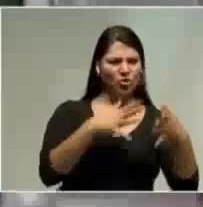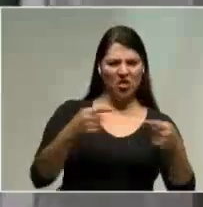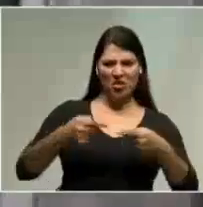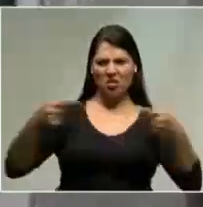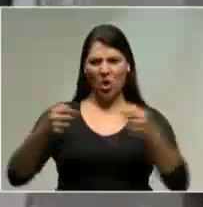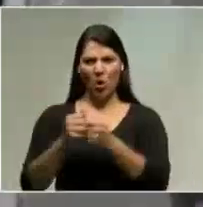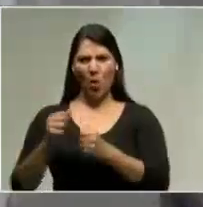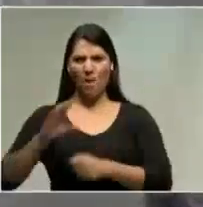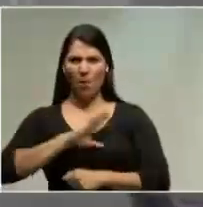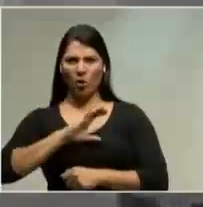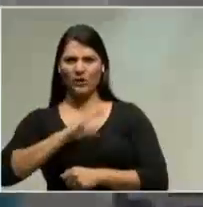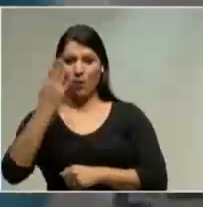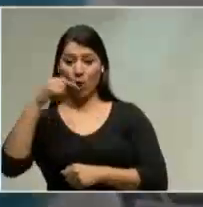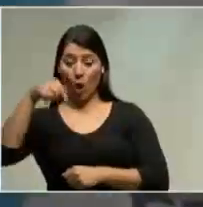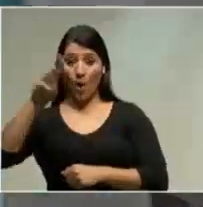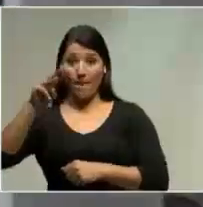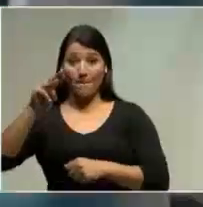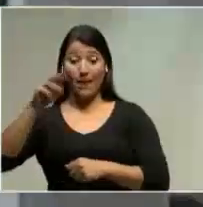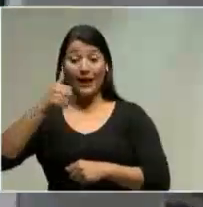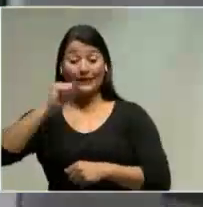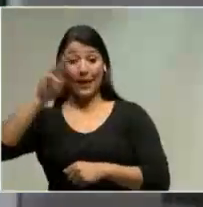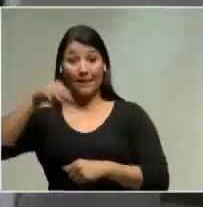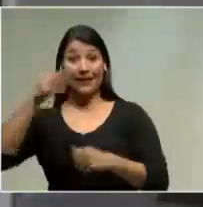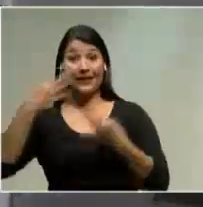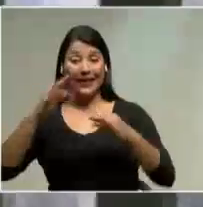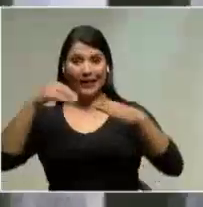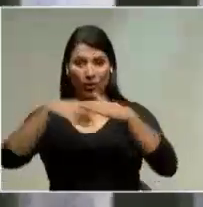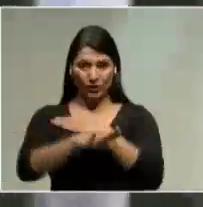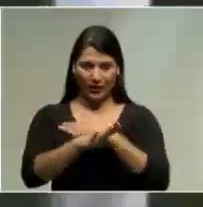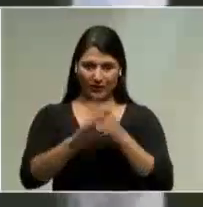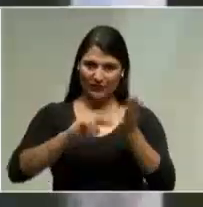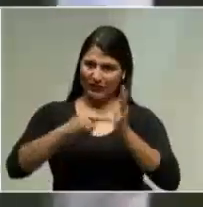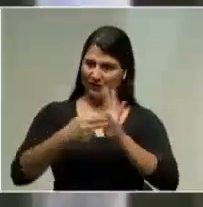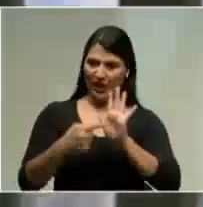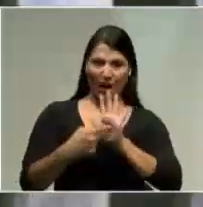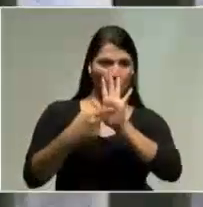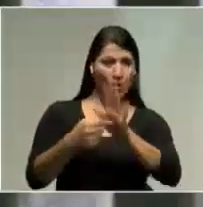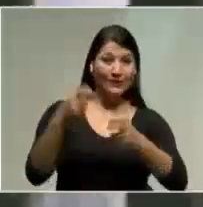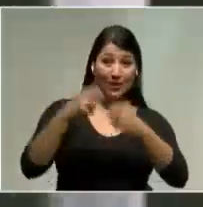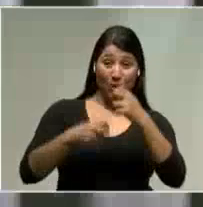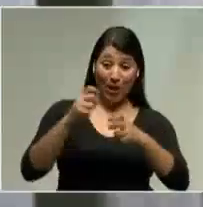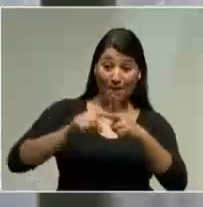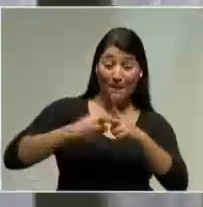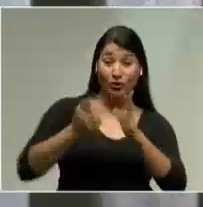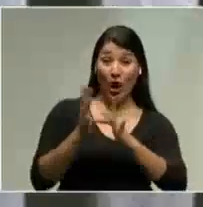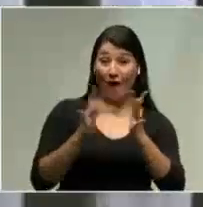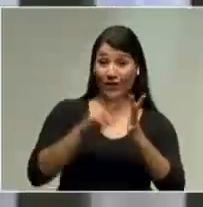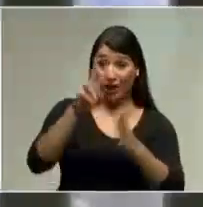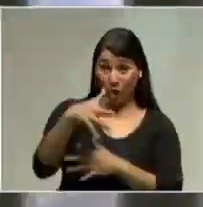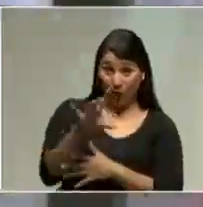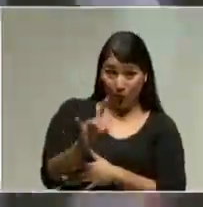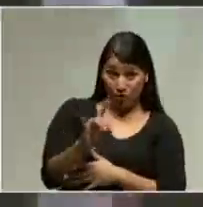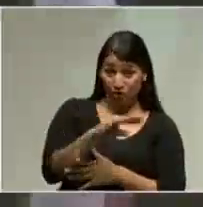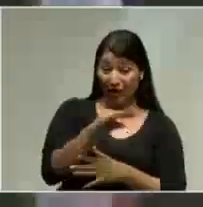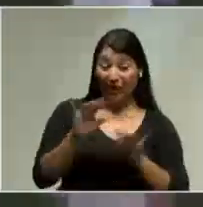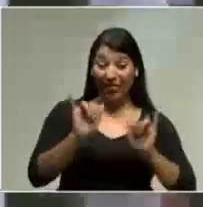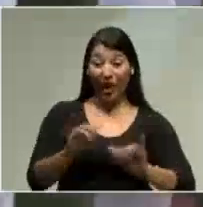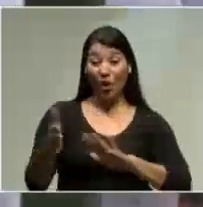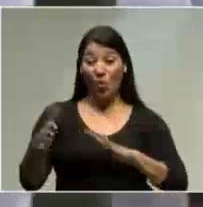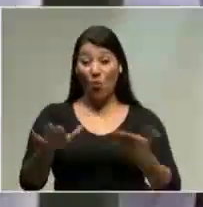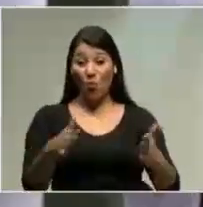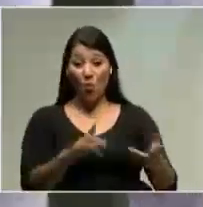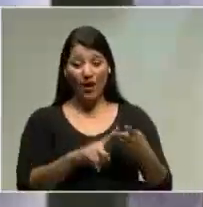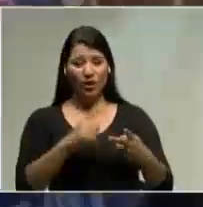de penetrar este martes en las instalaciones. Muestra de que la crisis, que estalló en abril de 2018 y ha dejado cientos de muertos, presos